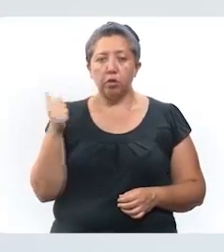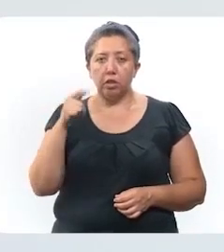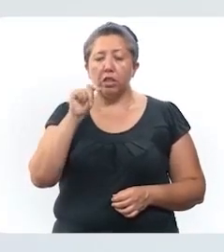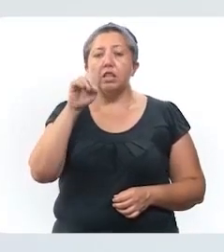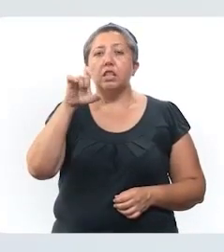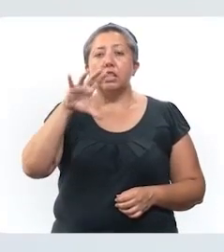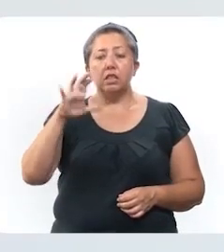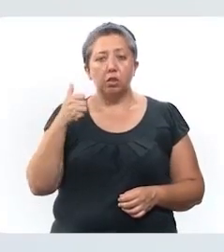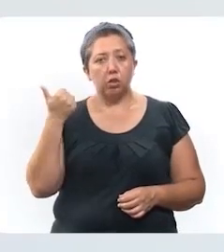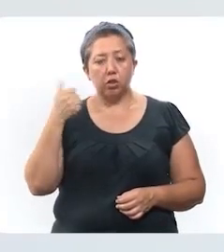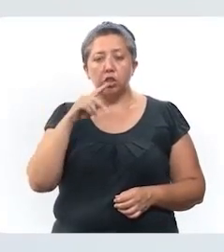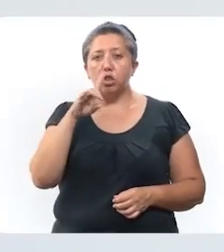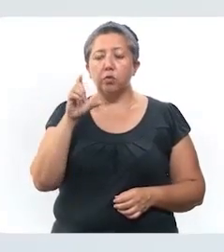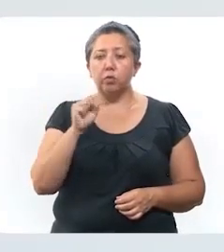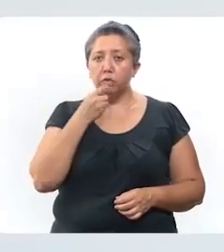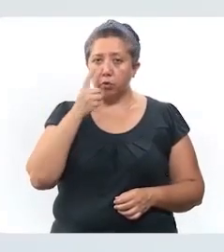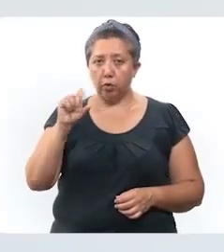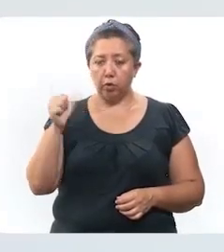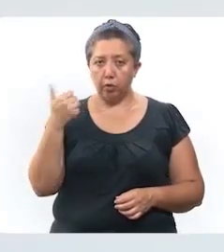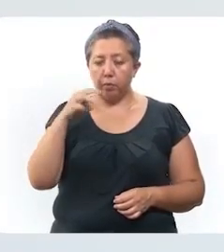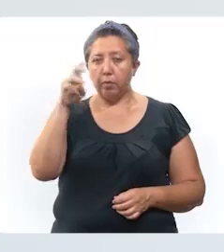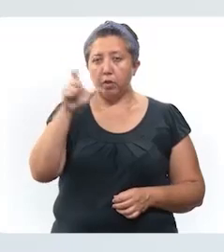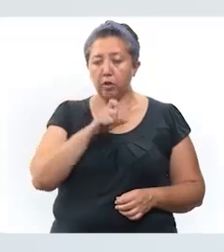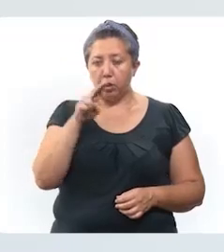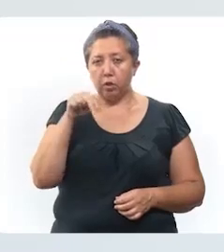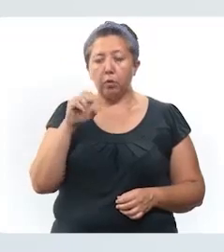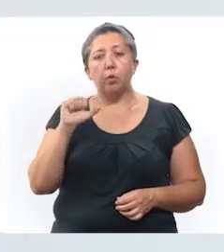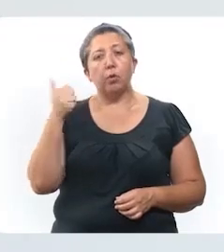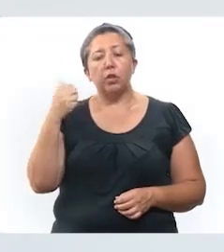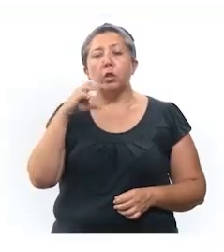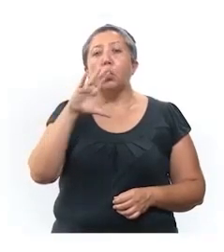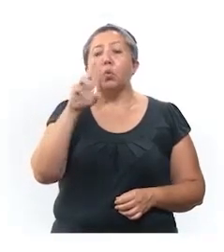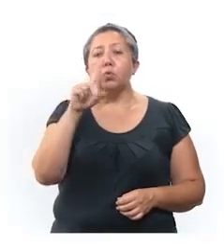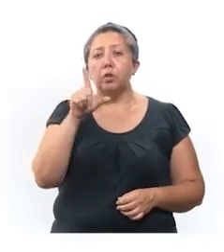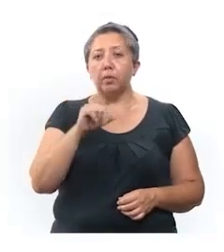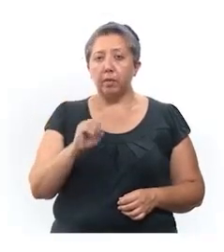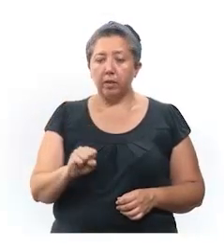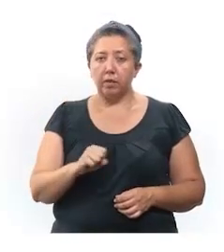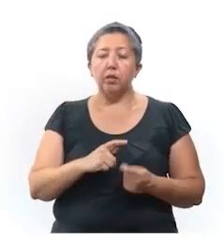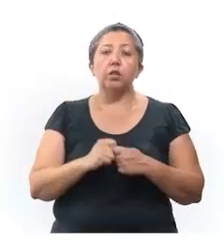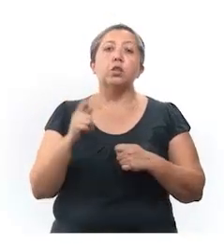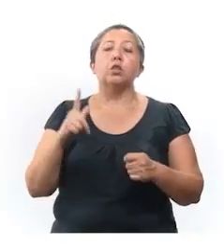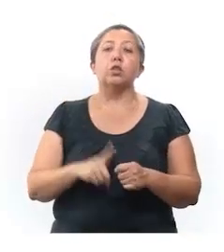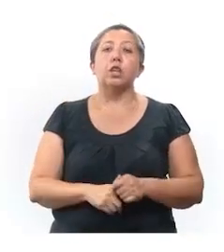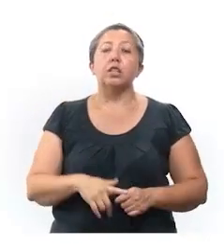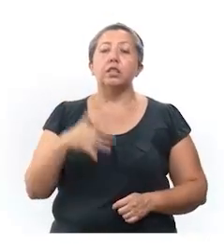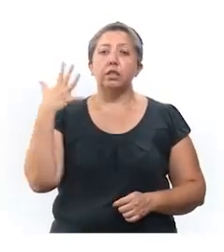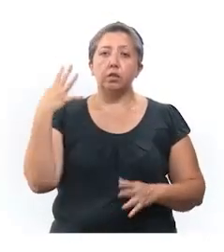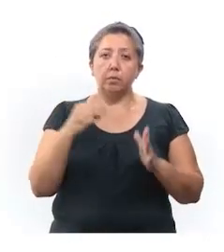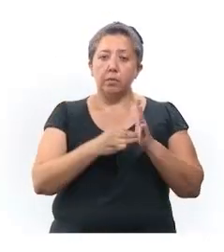Telchac Puerto, 1 en Xixuluc Pueblo, 1 en Maxcanú y 1 en Cusamá. En total,